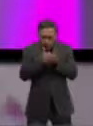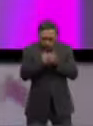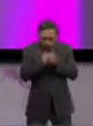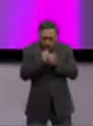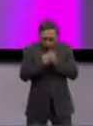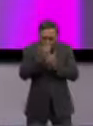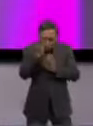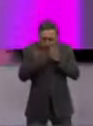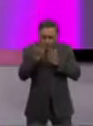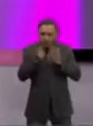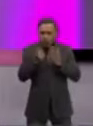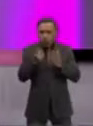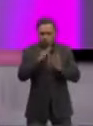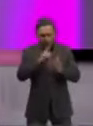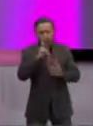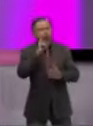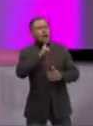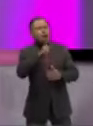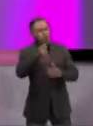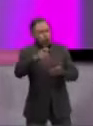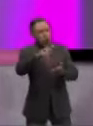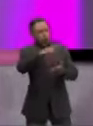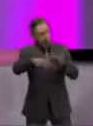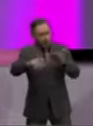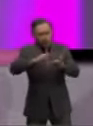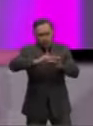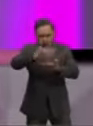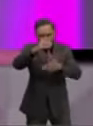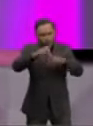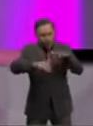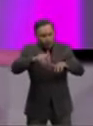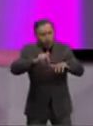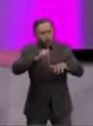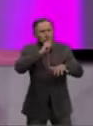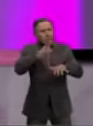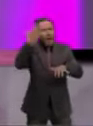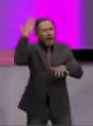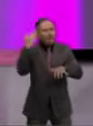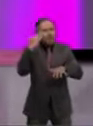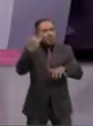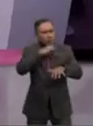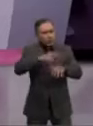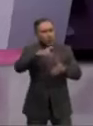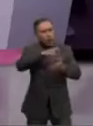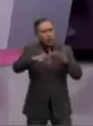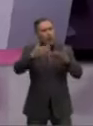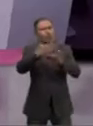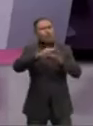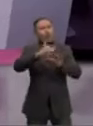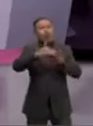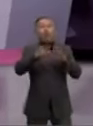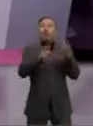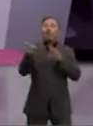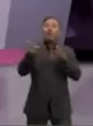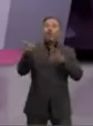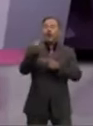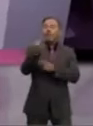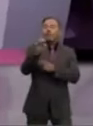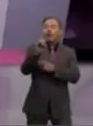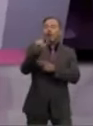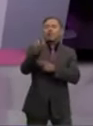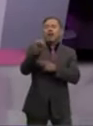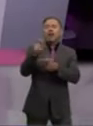hizo programas de computadoras por todo el país como en el pasado, en ese pasado de neoliberalismo que critican tanto?